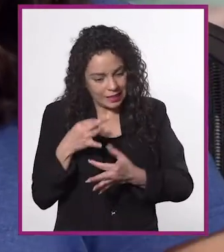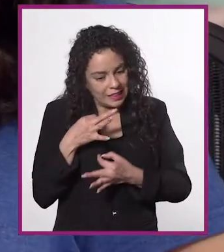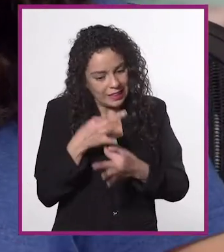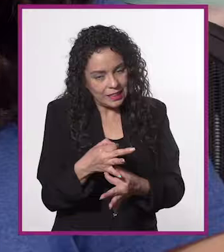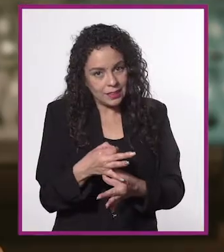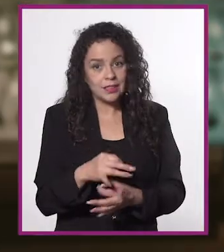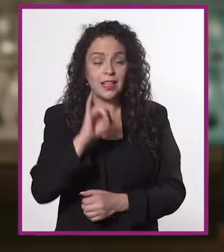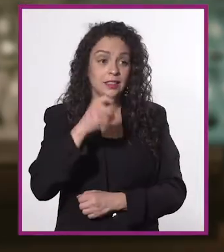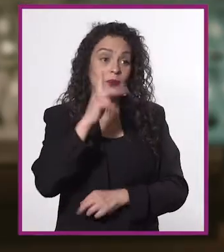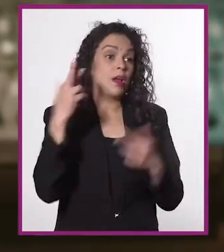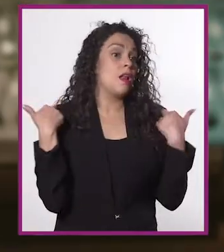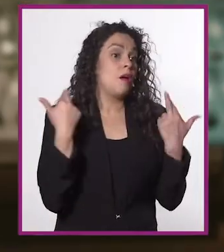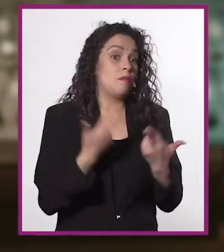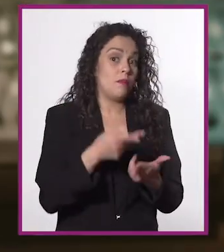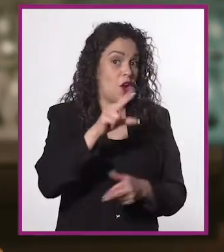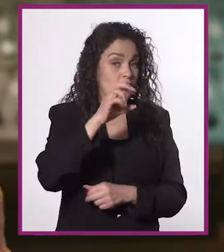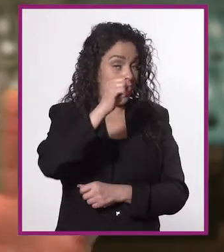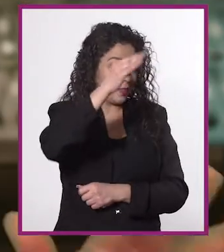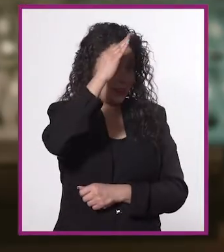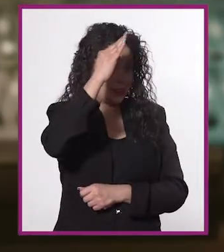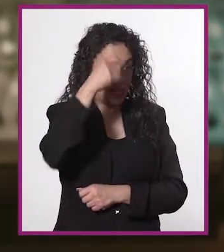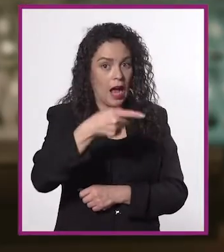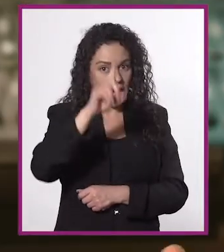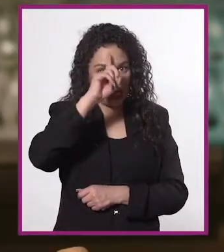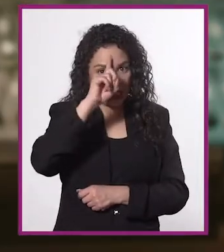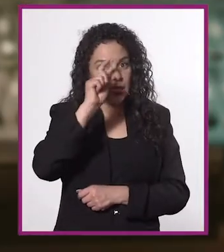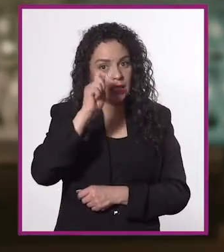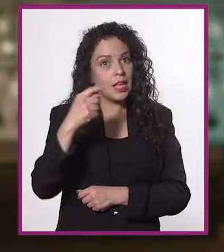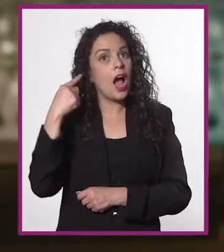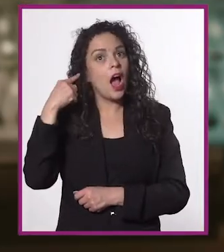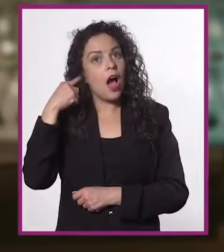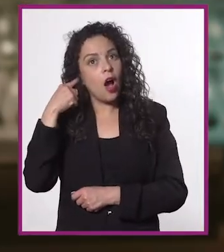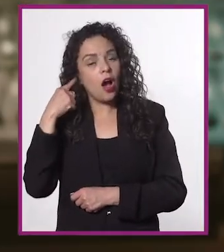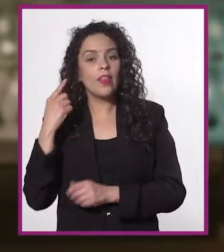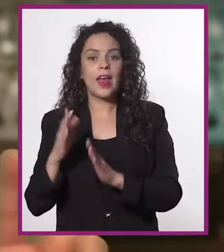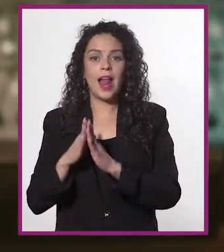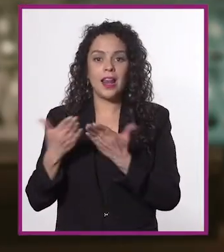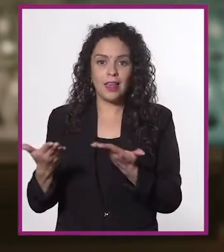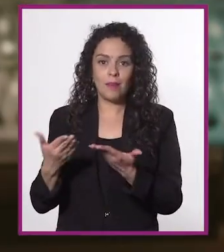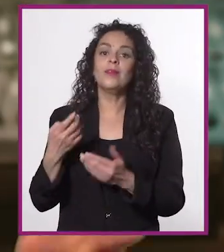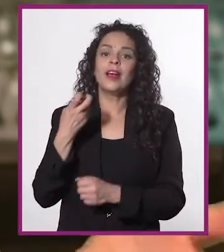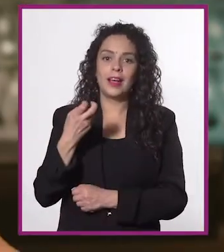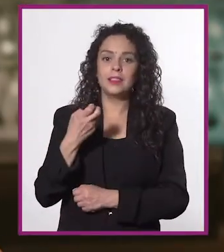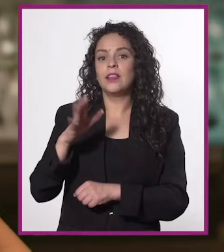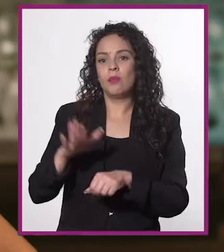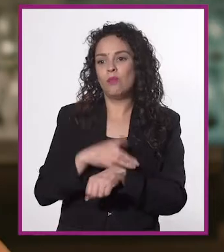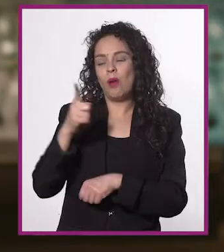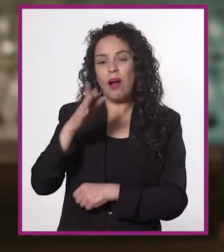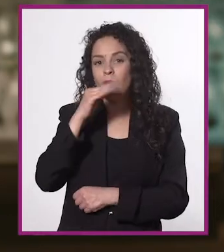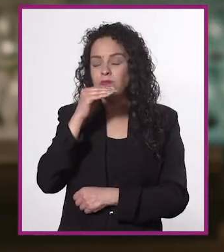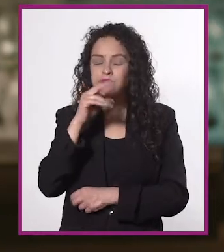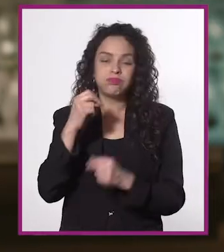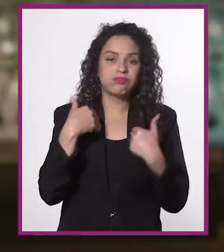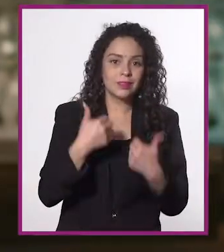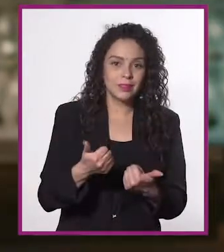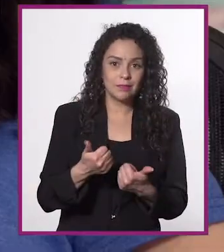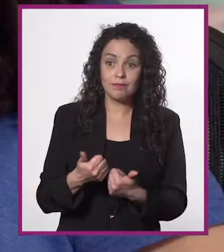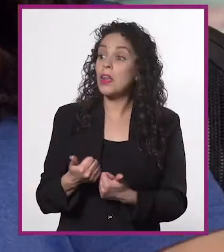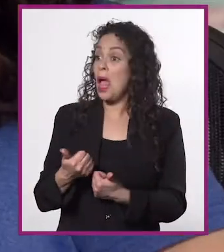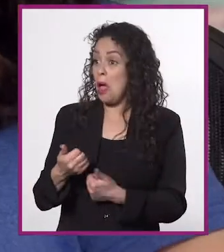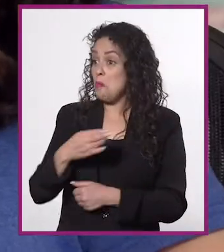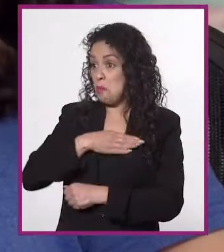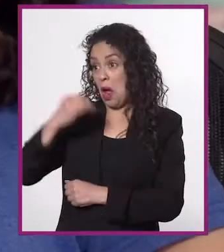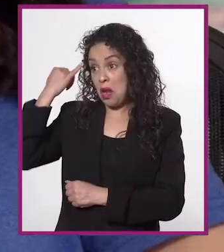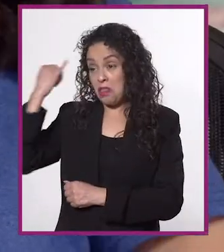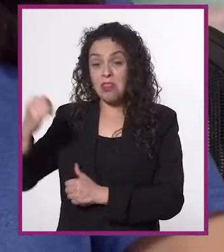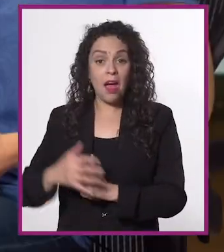lectura. Sí, pero el profe, nada tonto, le sugirió escuchar el audiolibro a los que estaban batallando. Oh,